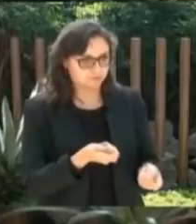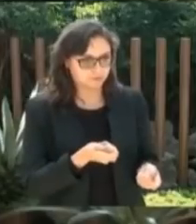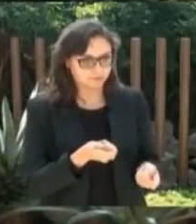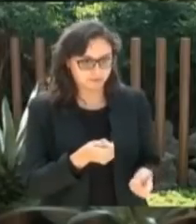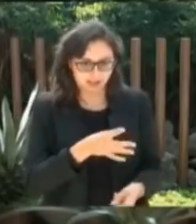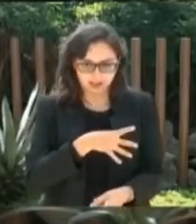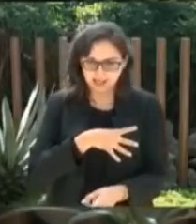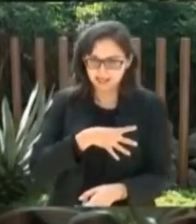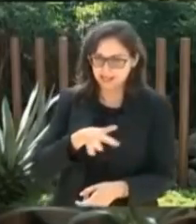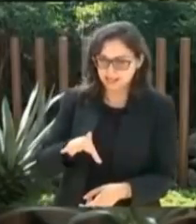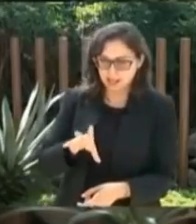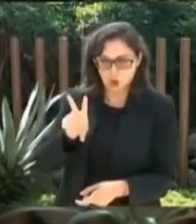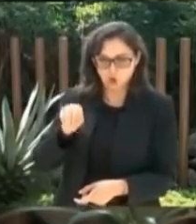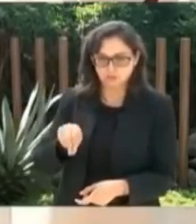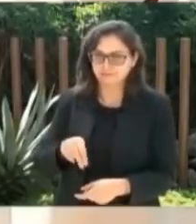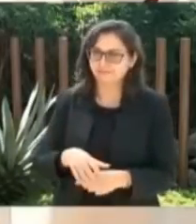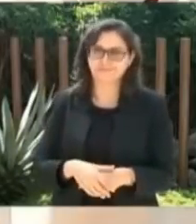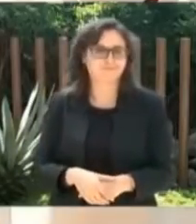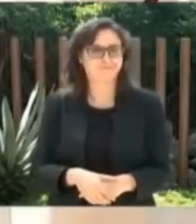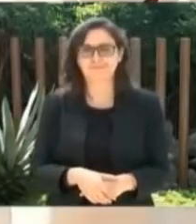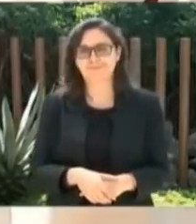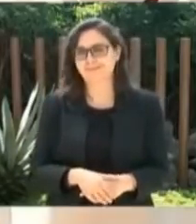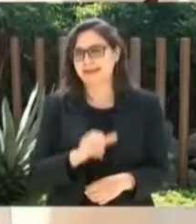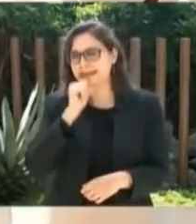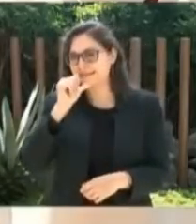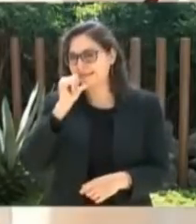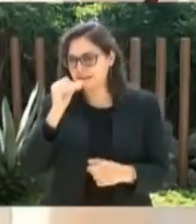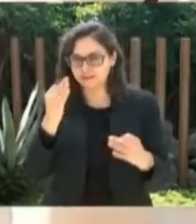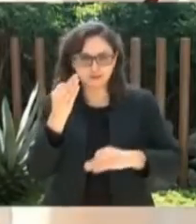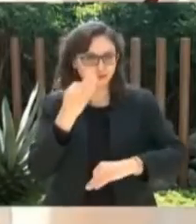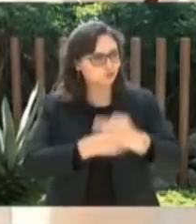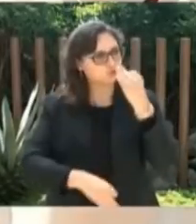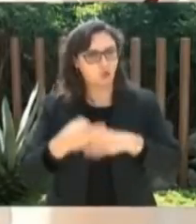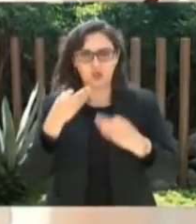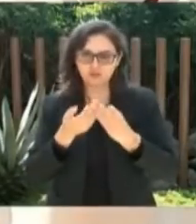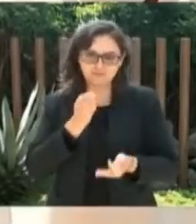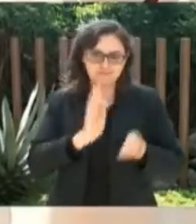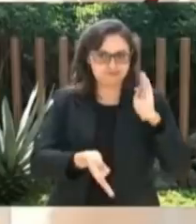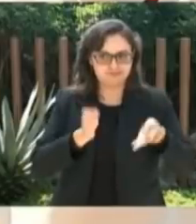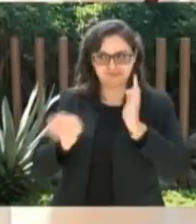cuando había un ofrecimiento de ese tipo.